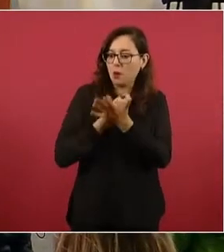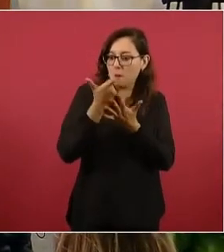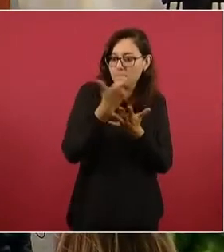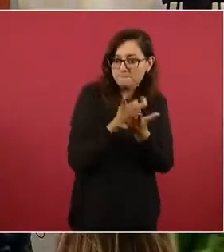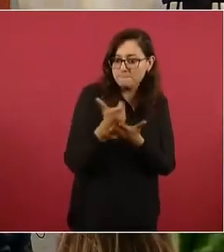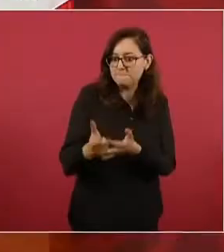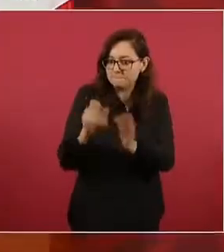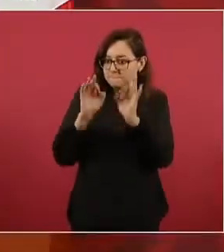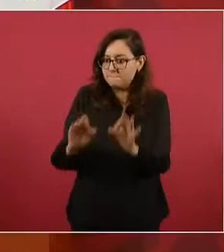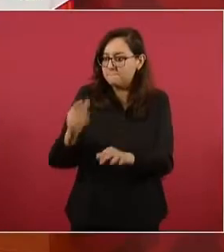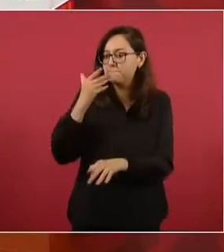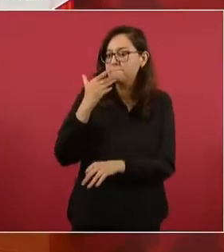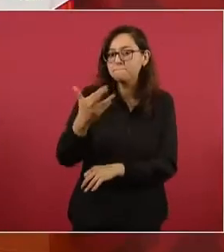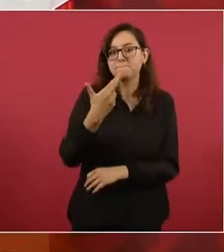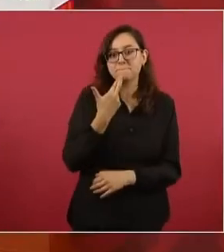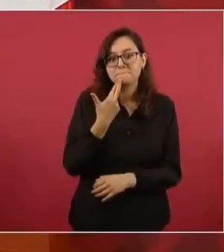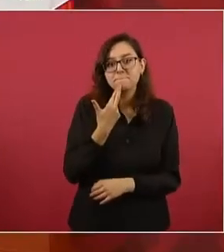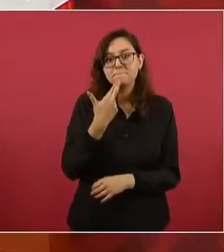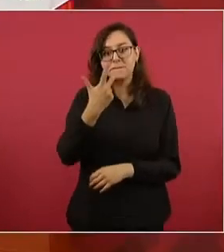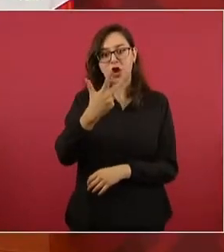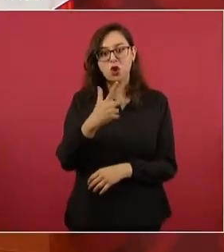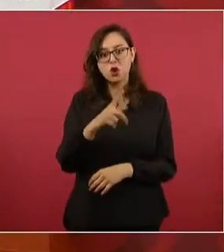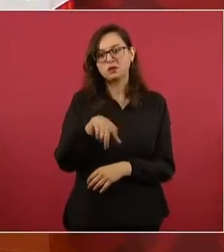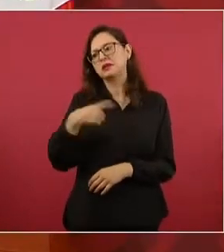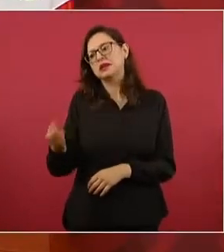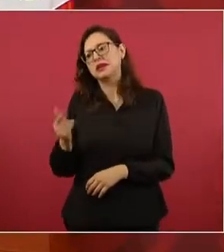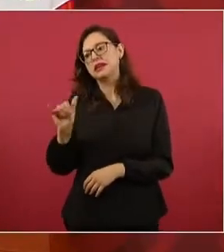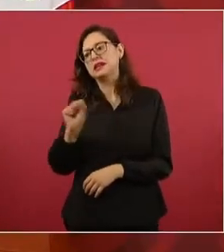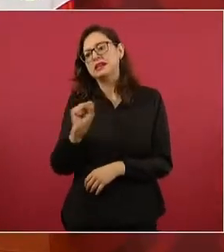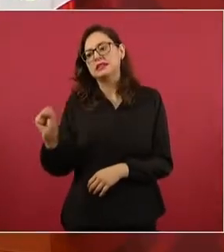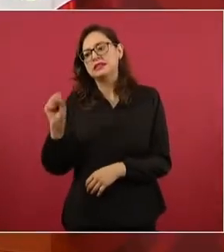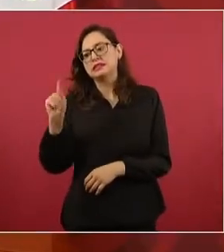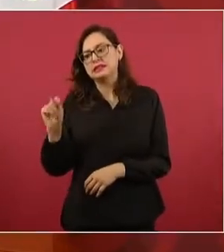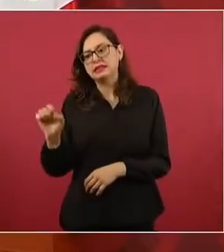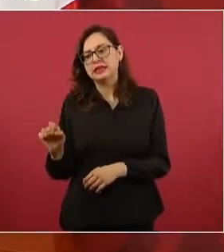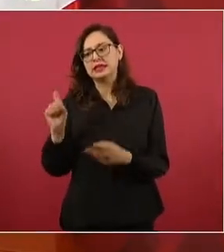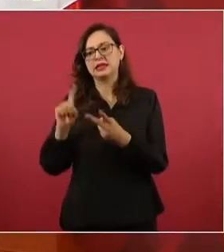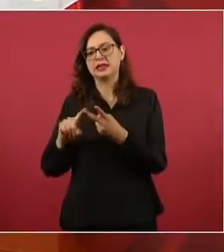que la Secretaría de Salud.